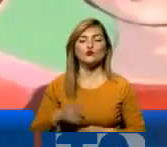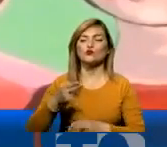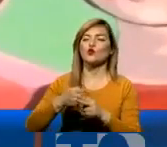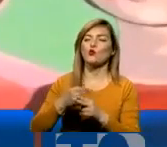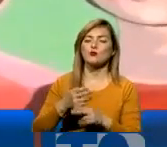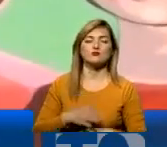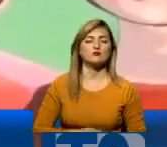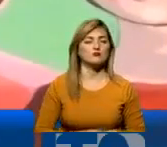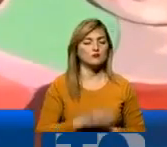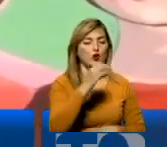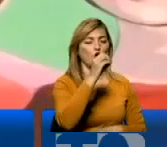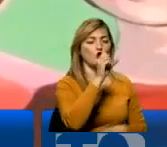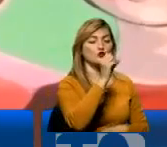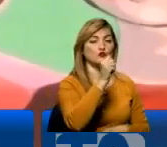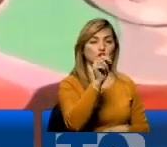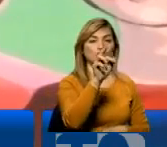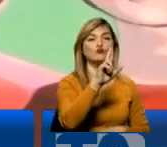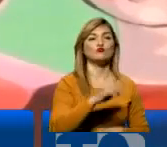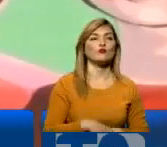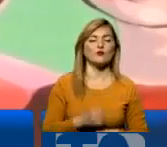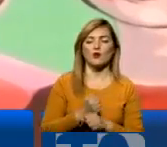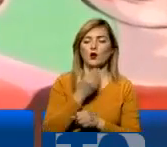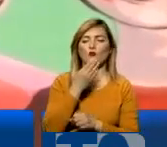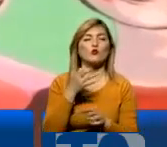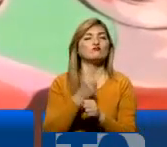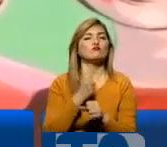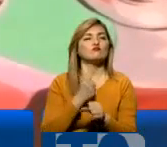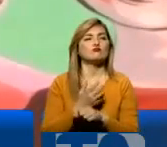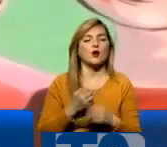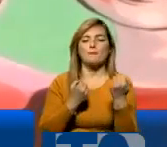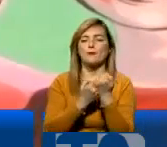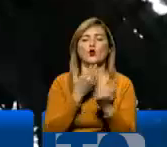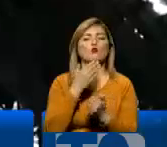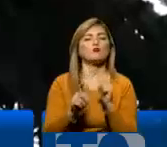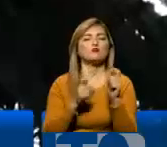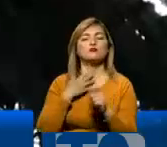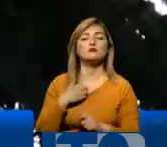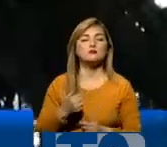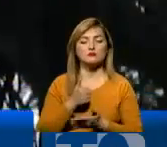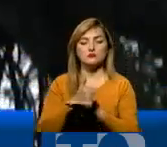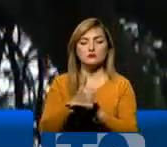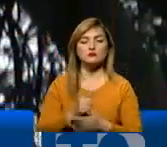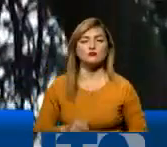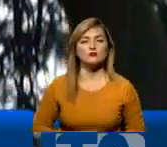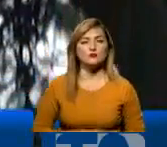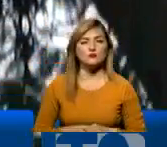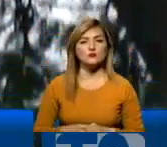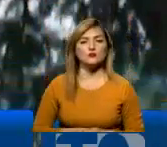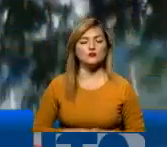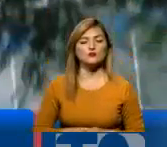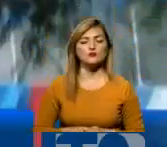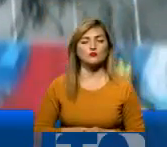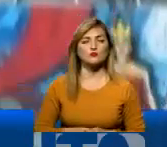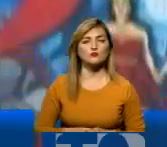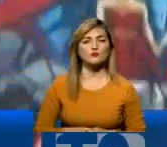nombre, por favor. Óscar Naranjo. ¿Cómo realizan ustedes este trabajo? ¿Cómo pueden apoyar la ciudadanía que quiere beneficiarse de lo mismo? Bueno,